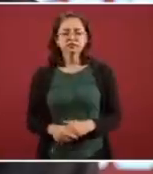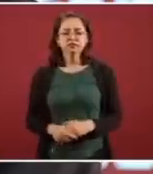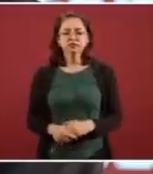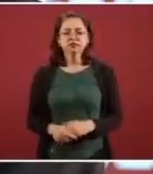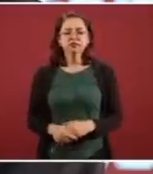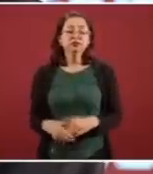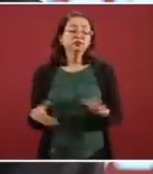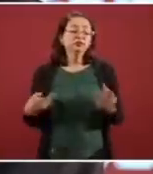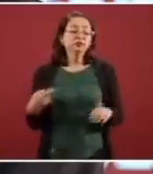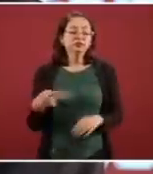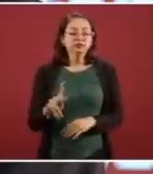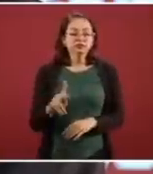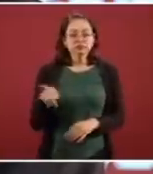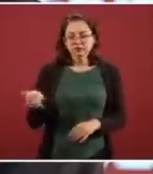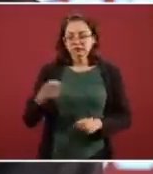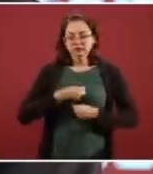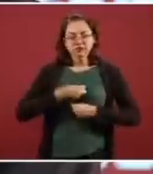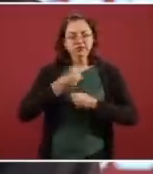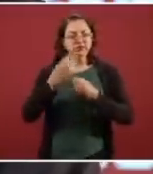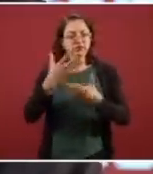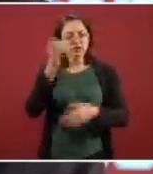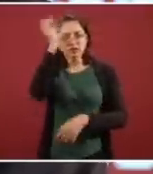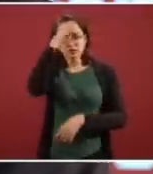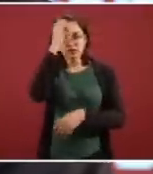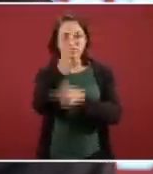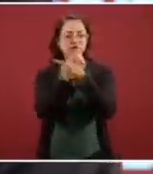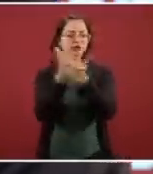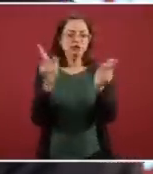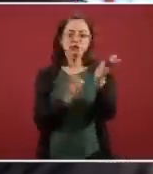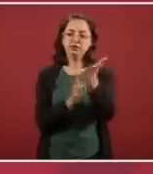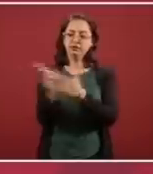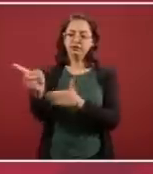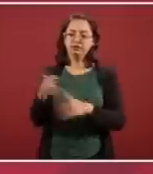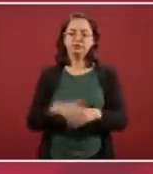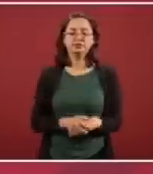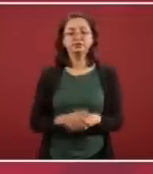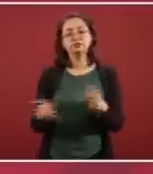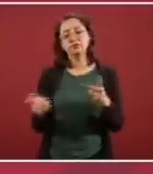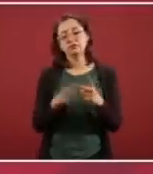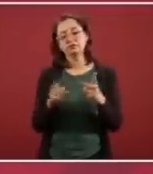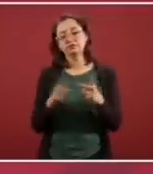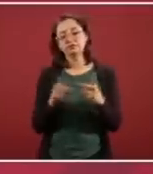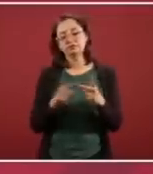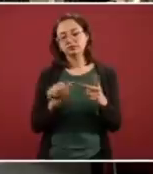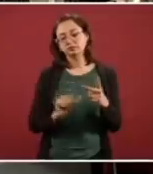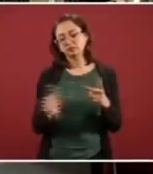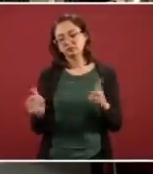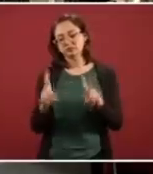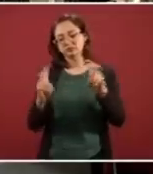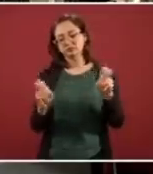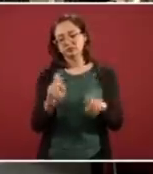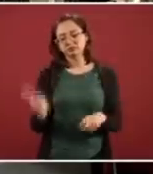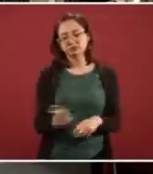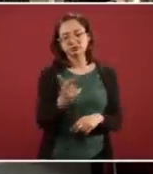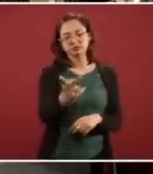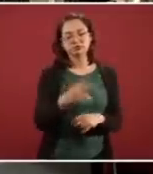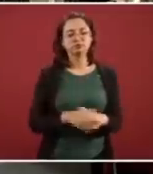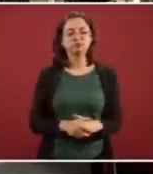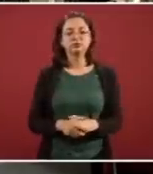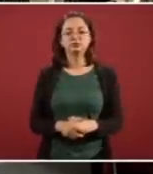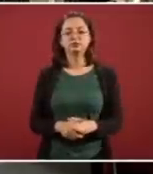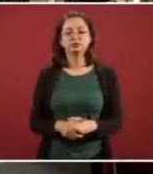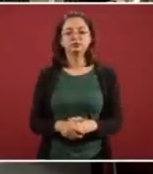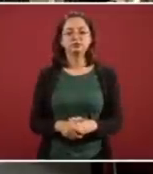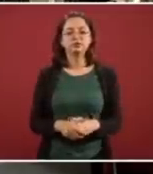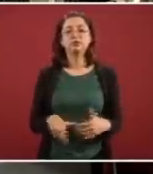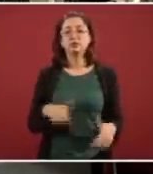pero tiene todo su derecho de manifestarse. Y en un segundo tema, ya se tiene previsto cuánto va a